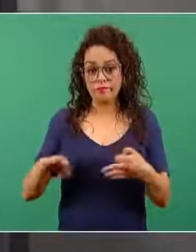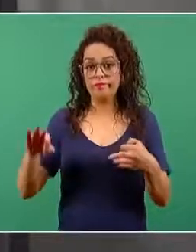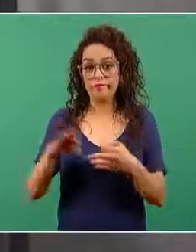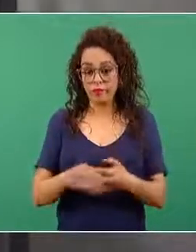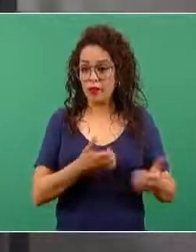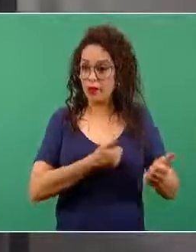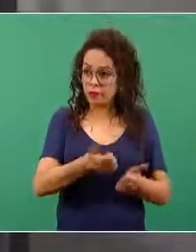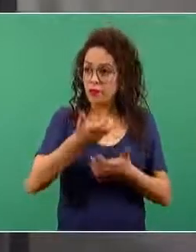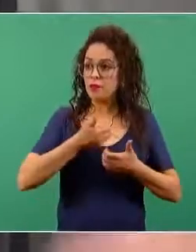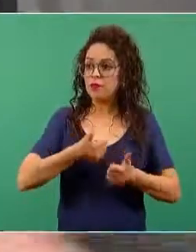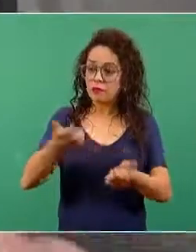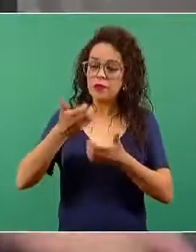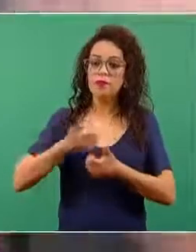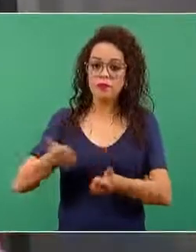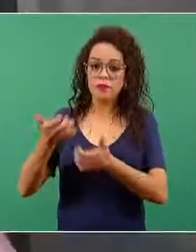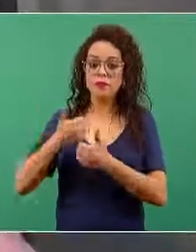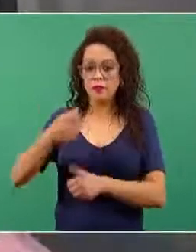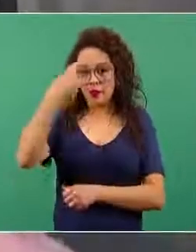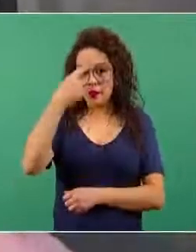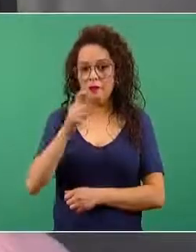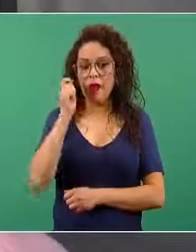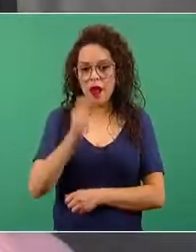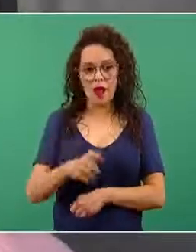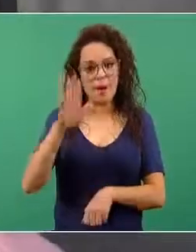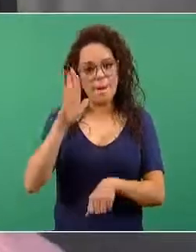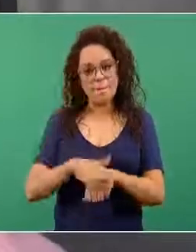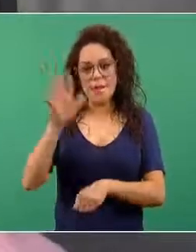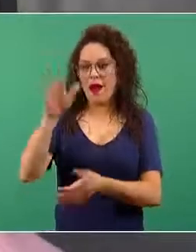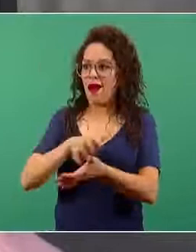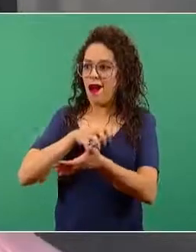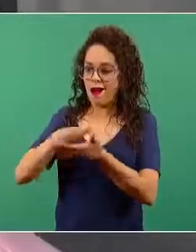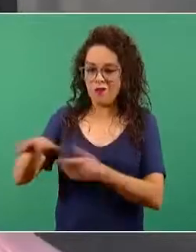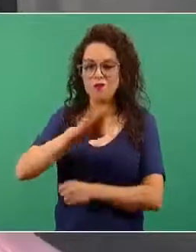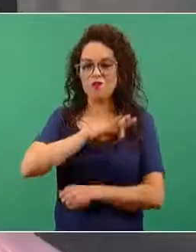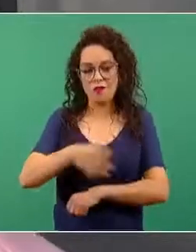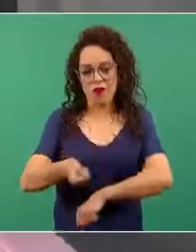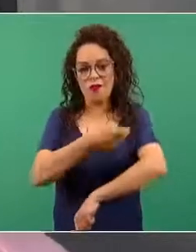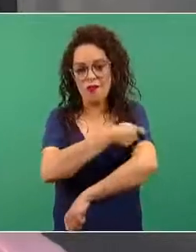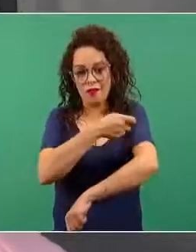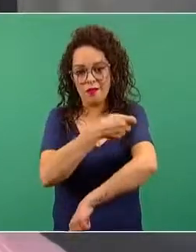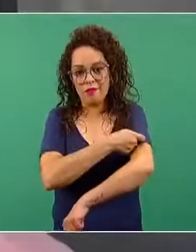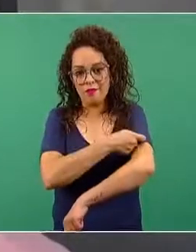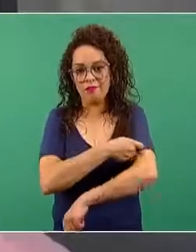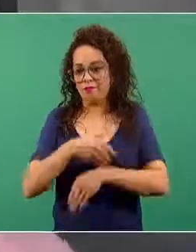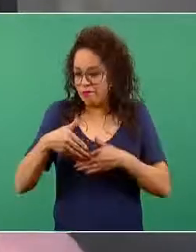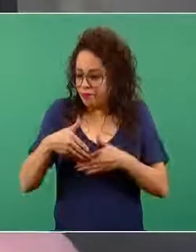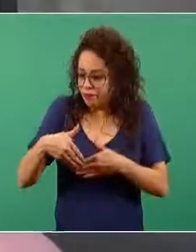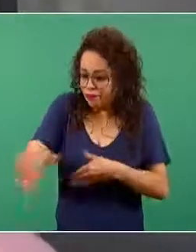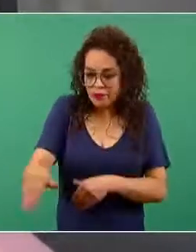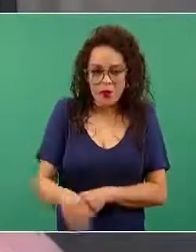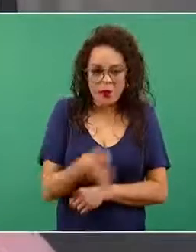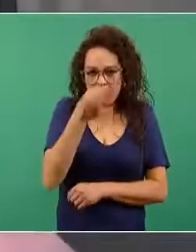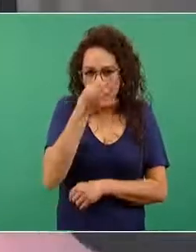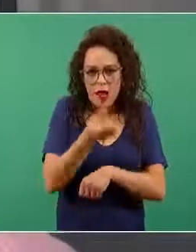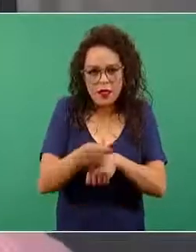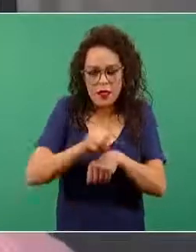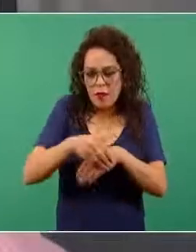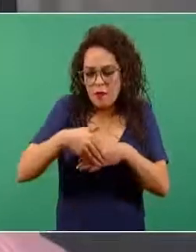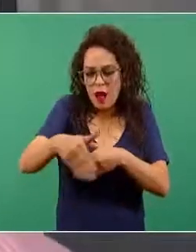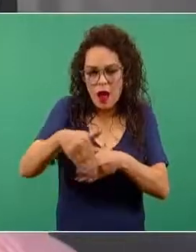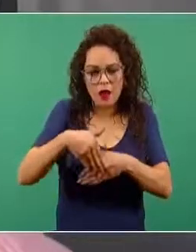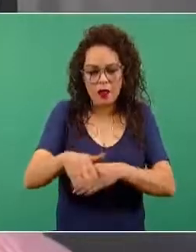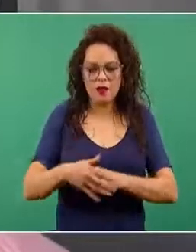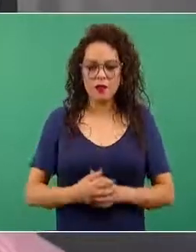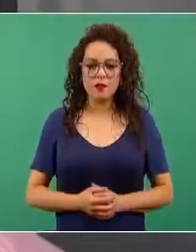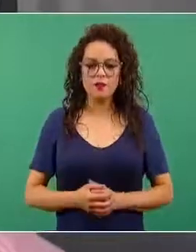la aspiración es a poderlas poner en la mayor cantidad posible en las siguientes pocas semanas. Estamos llegando ya